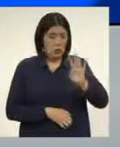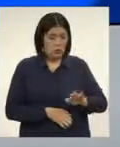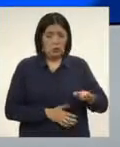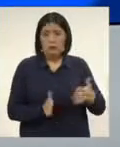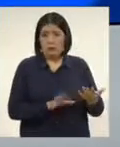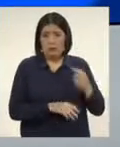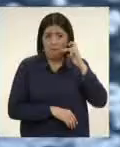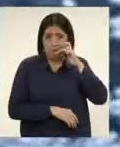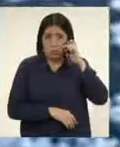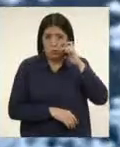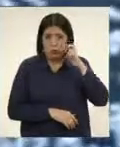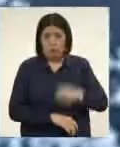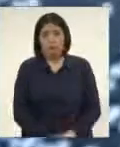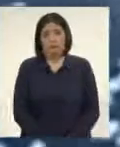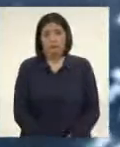fallecidos en Puno.